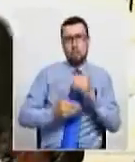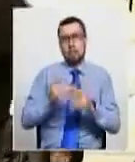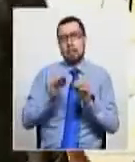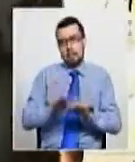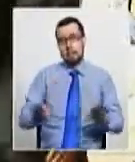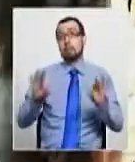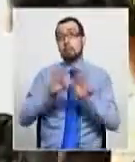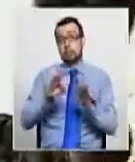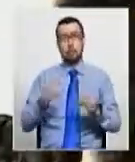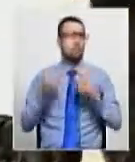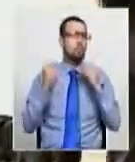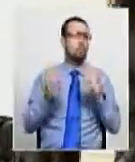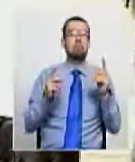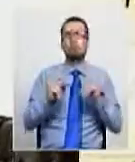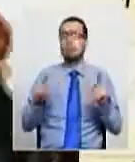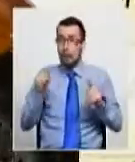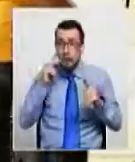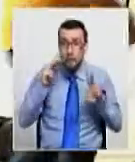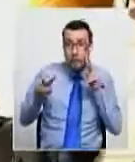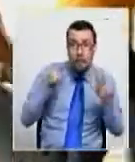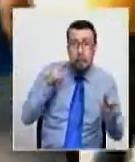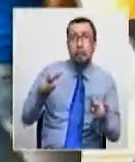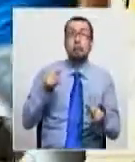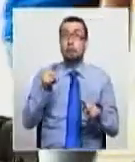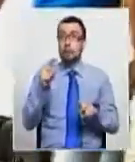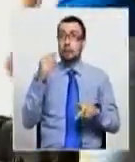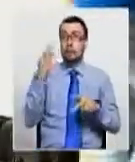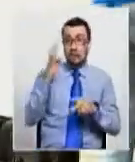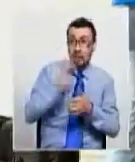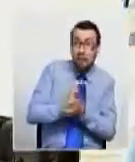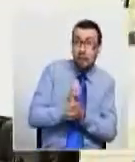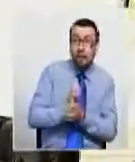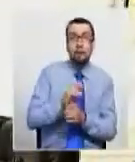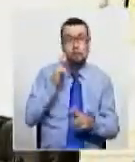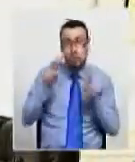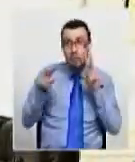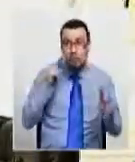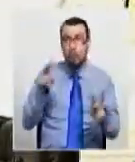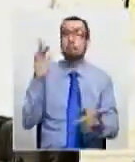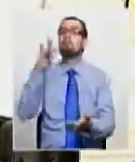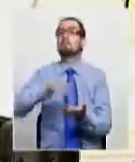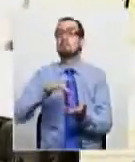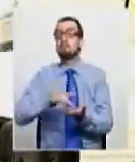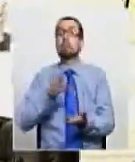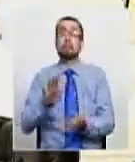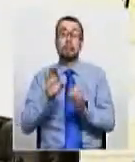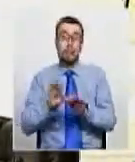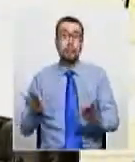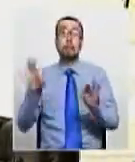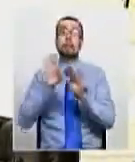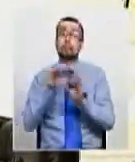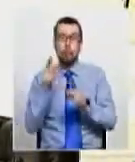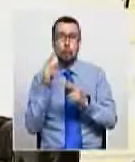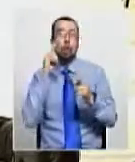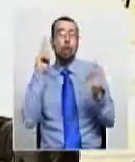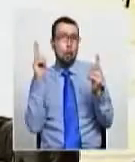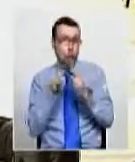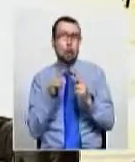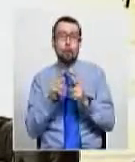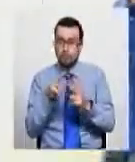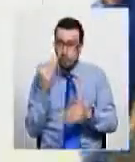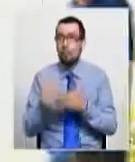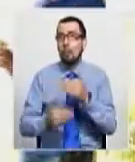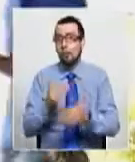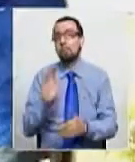muchos televidentes clientes de café deben de conocer acceder a este tipo de comentarios y espacios para conocer qué es un